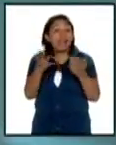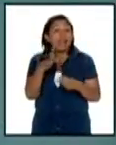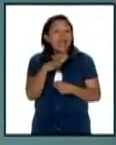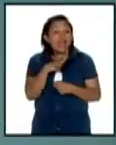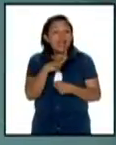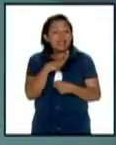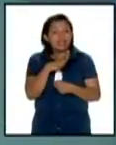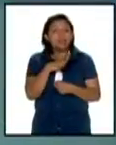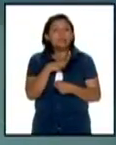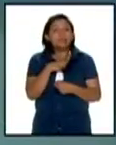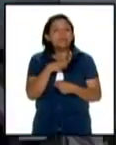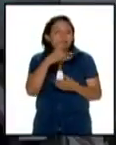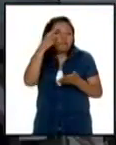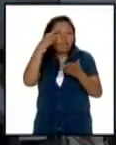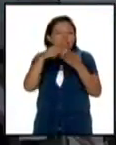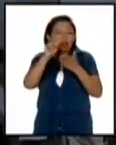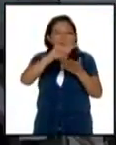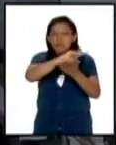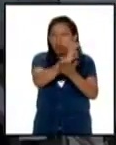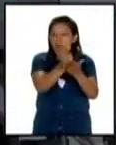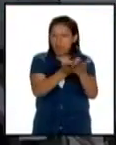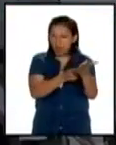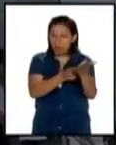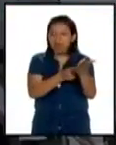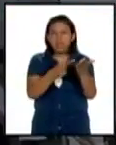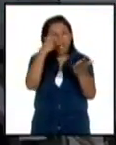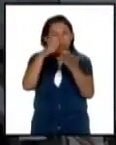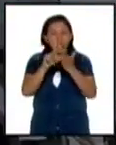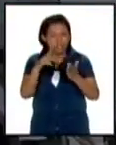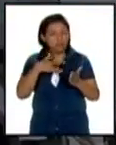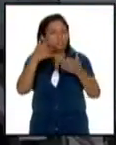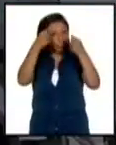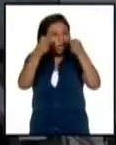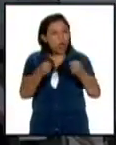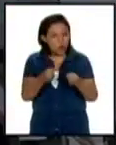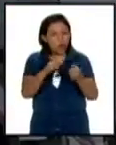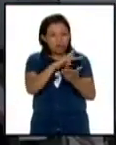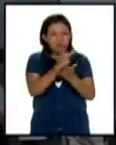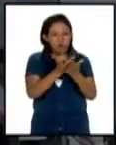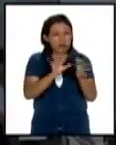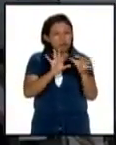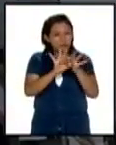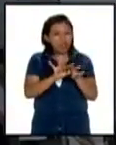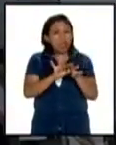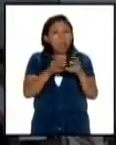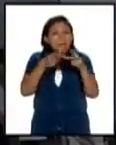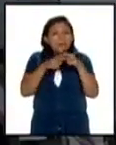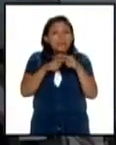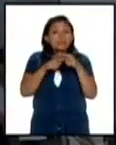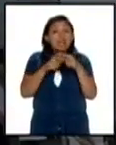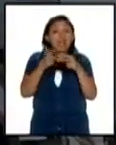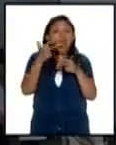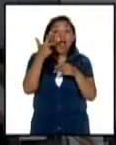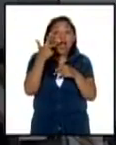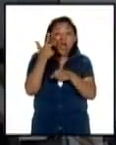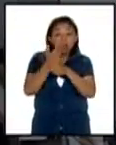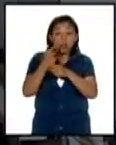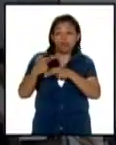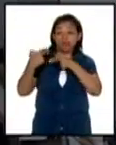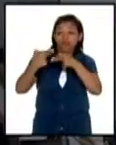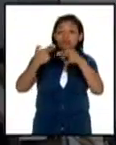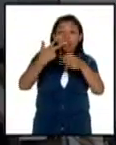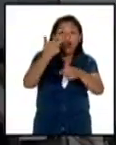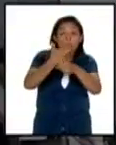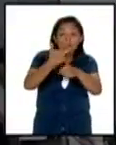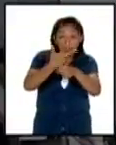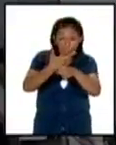bueno, creo que es un programa, no creo, nos consta, vamos a iniciar la octava generación. Hemos tenido muy buenos resultados, una